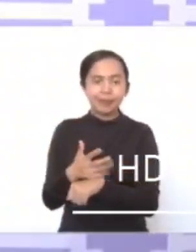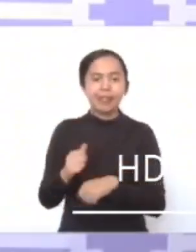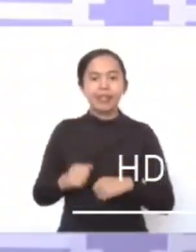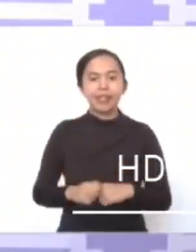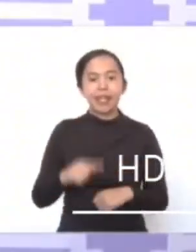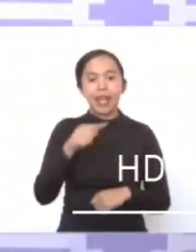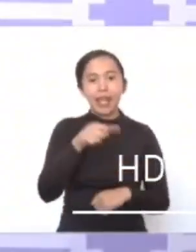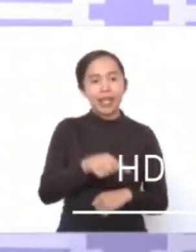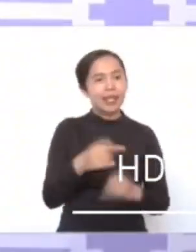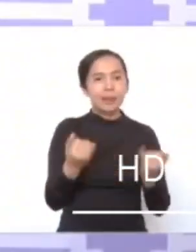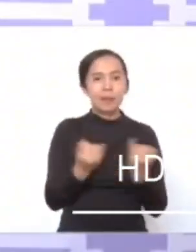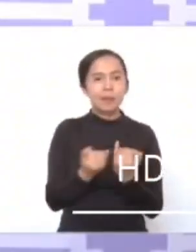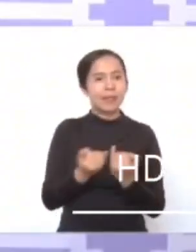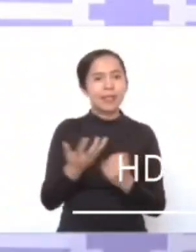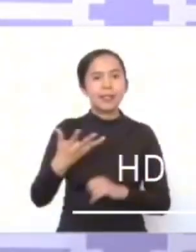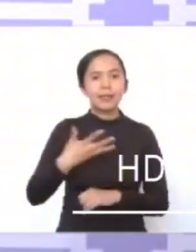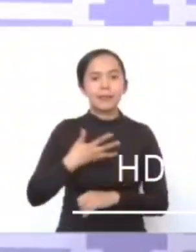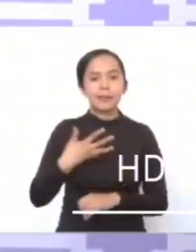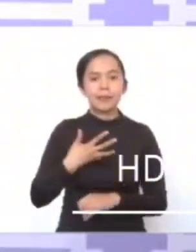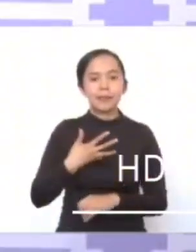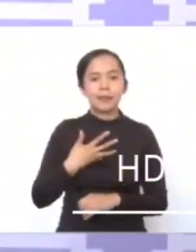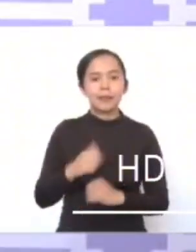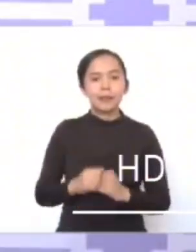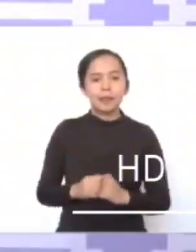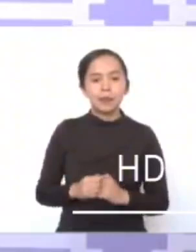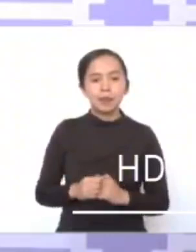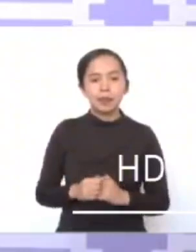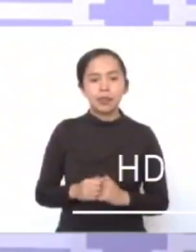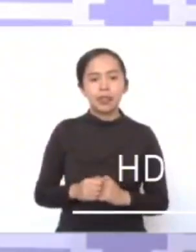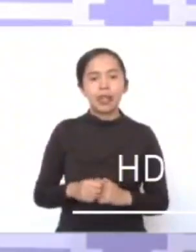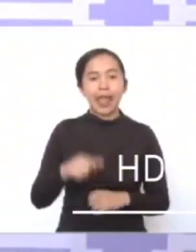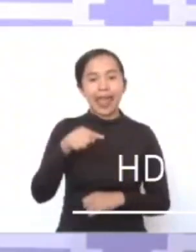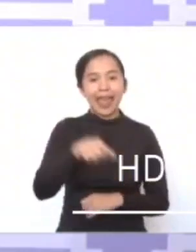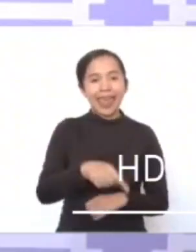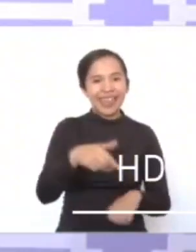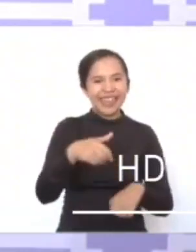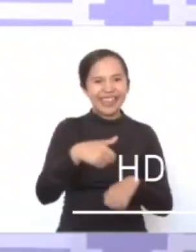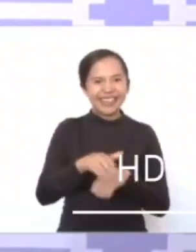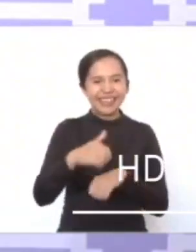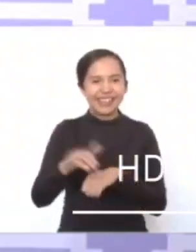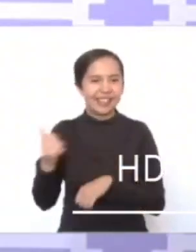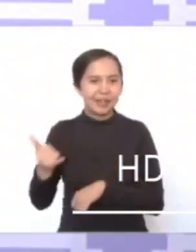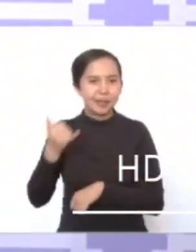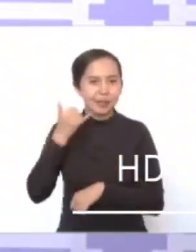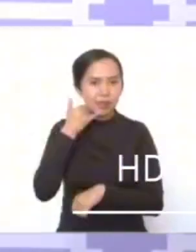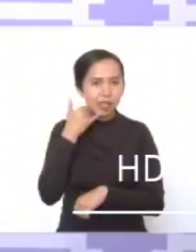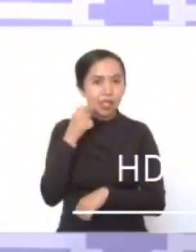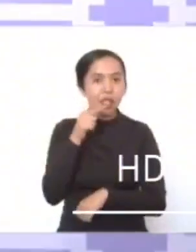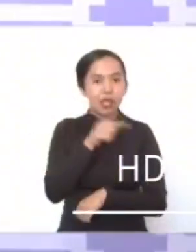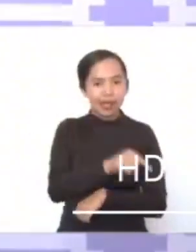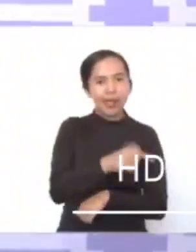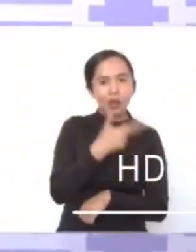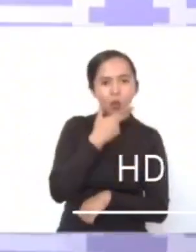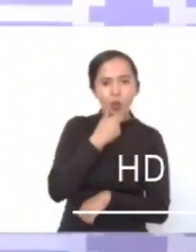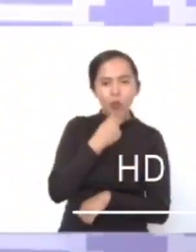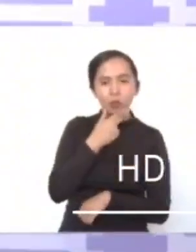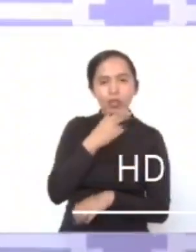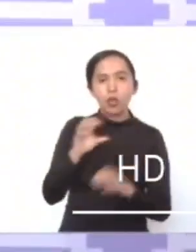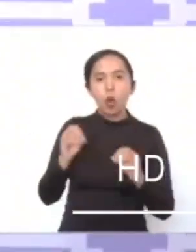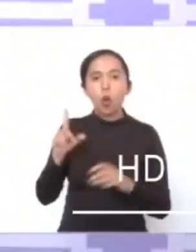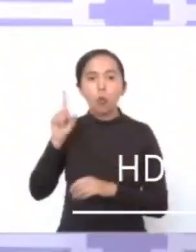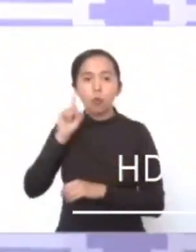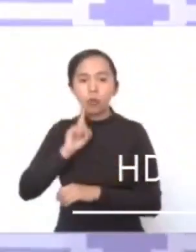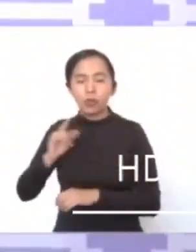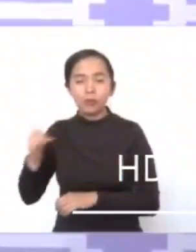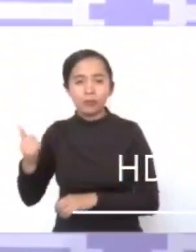Y tiene también un número telefónico al que se pueden dirigir las mujeres en